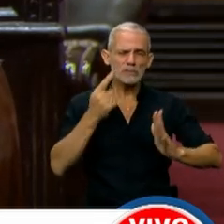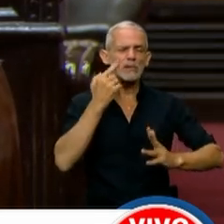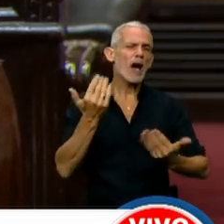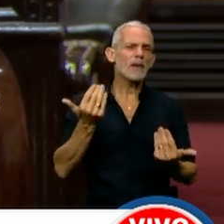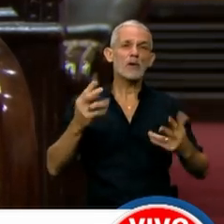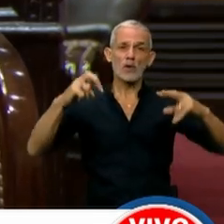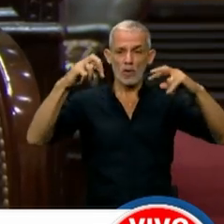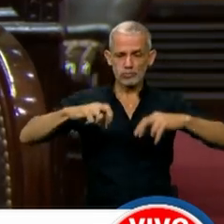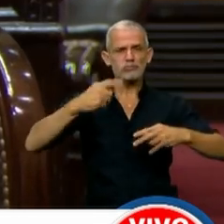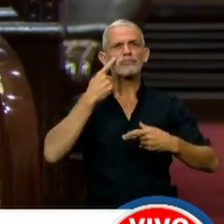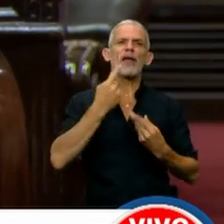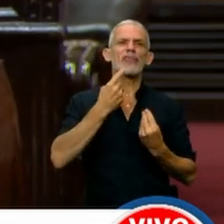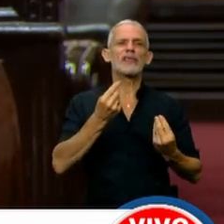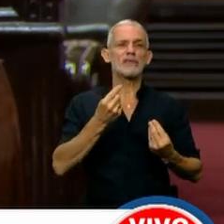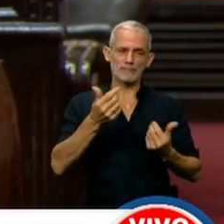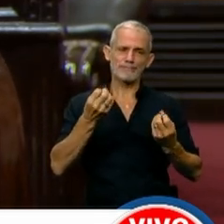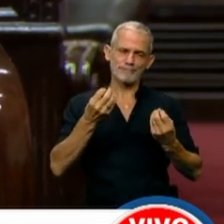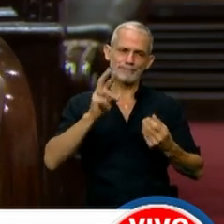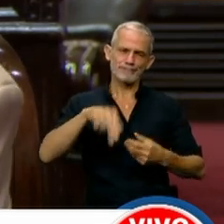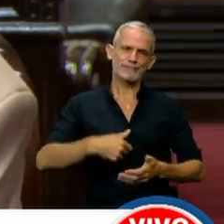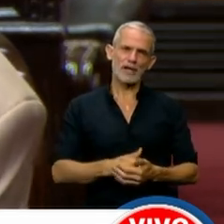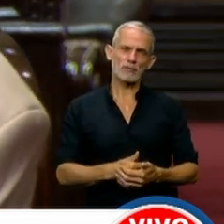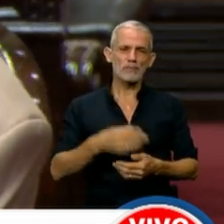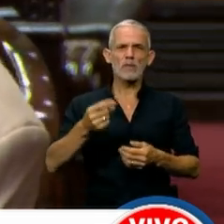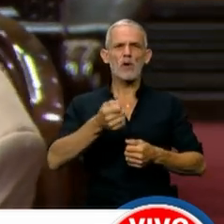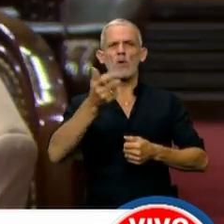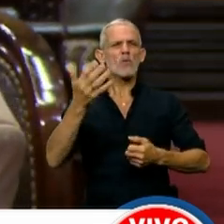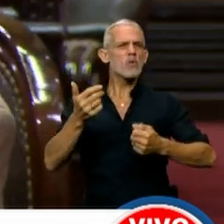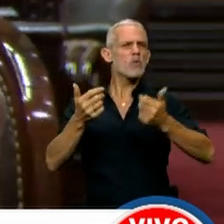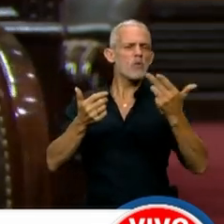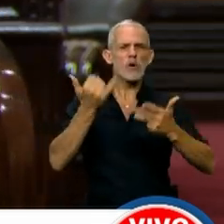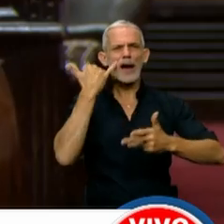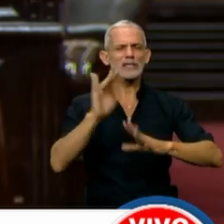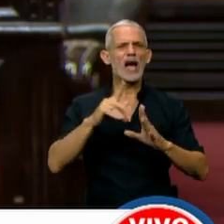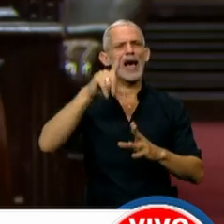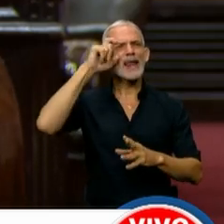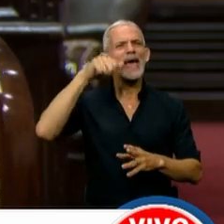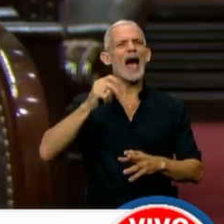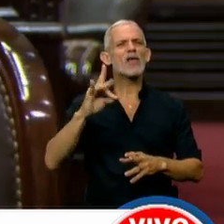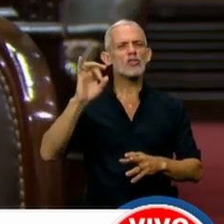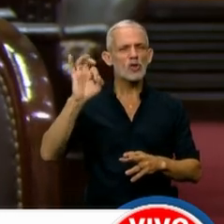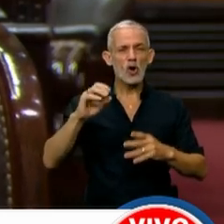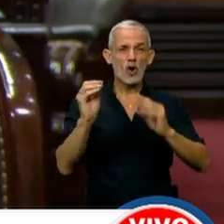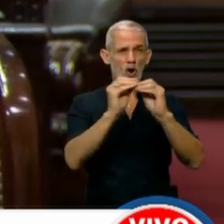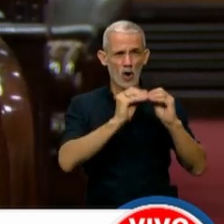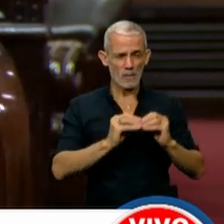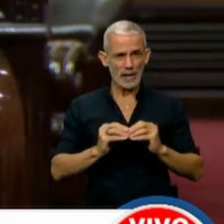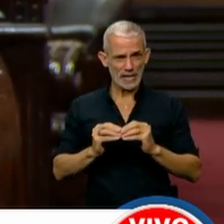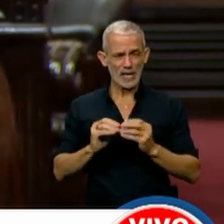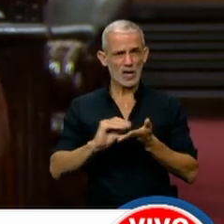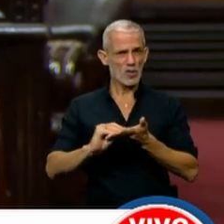sería reconocer esto porque se han dado números muy claros acá leandro otros colegas